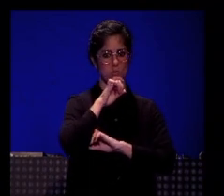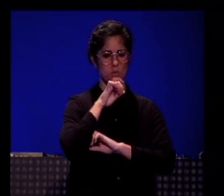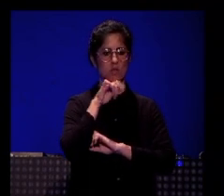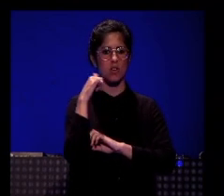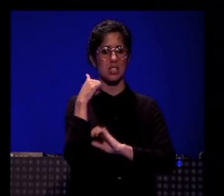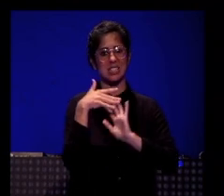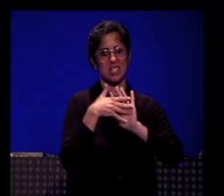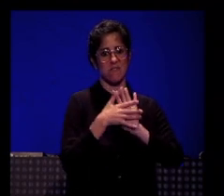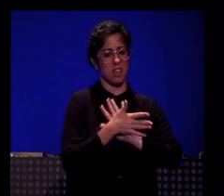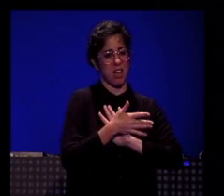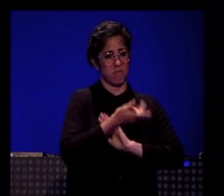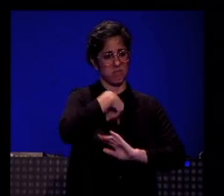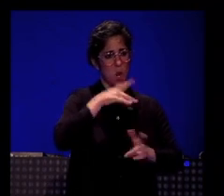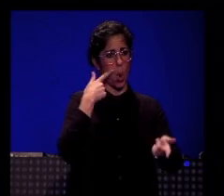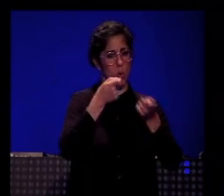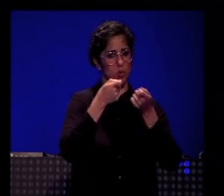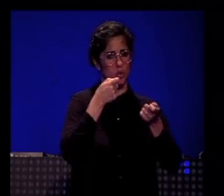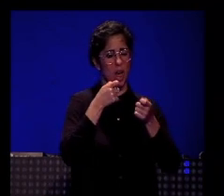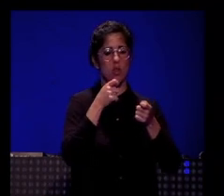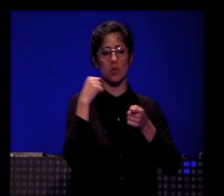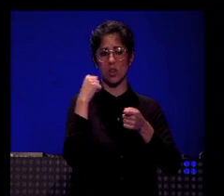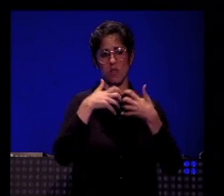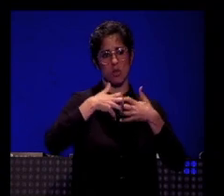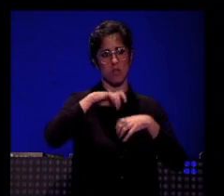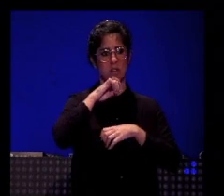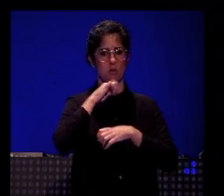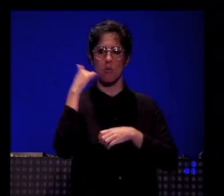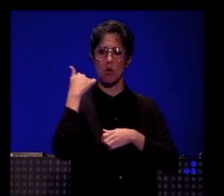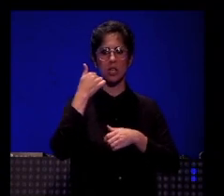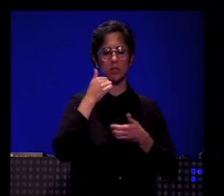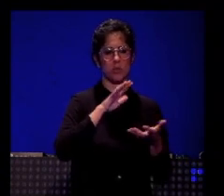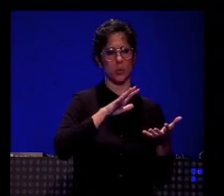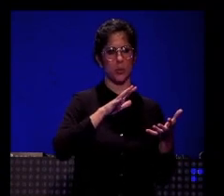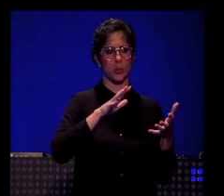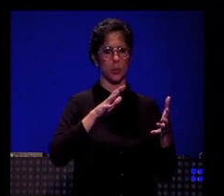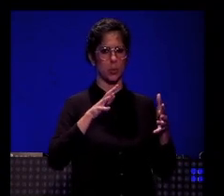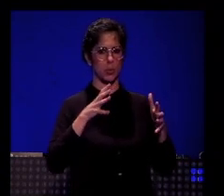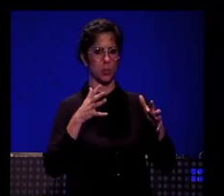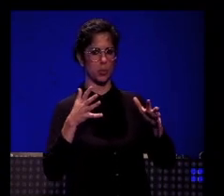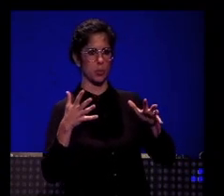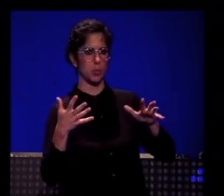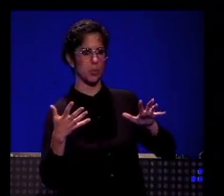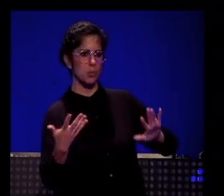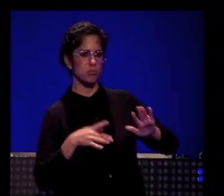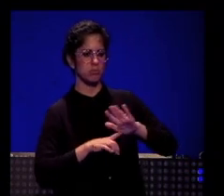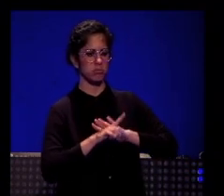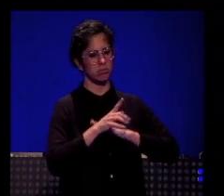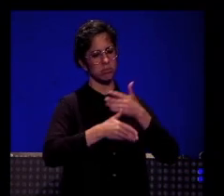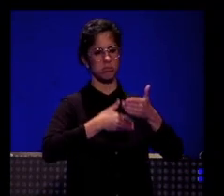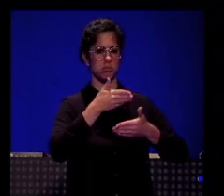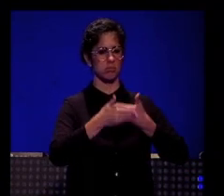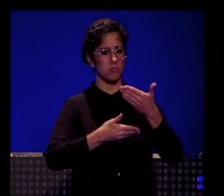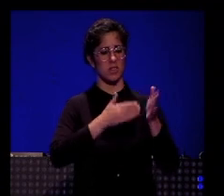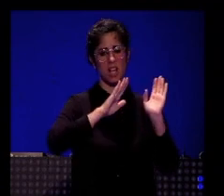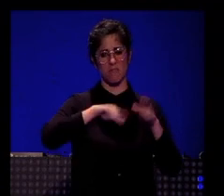cómo funcionan estos algoritmos los algoritmos van evolucionando continuamente entonces al final son los que nos van a determinar nosotros